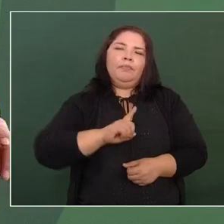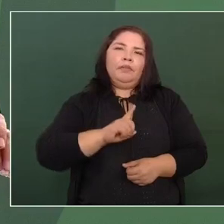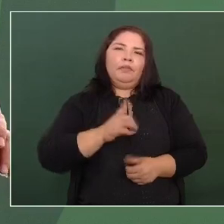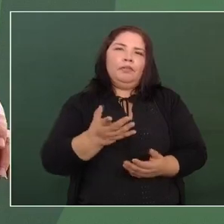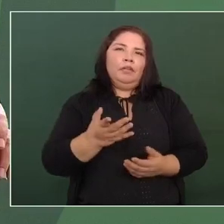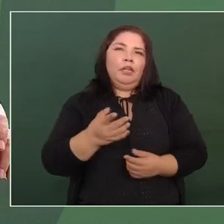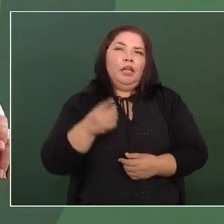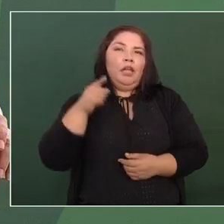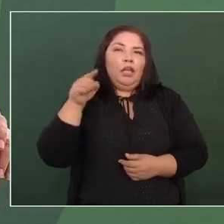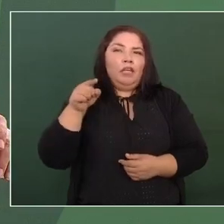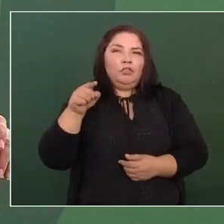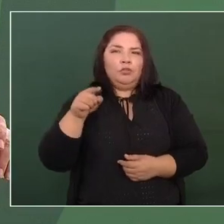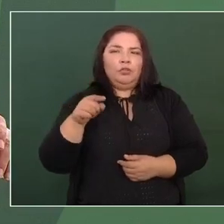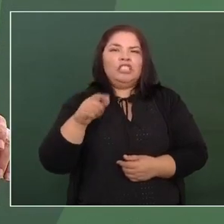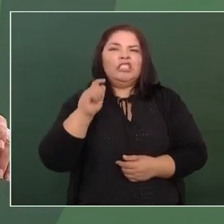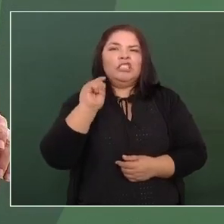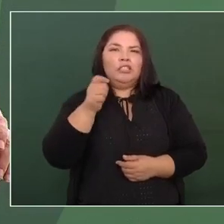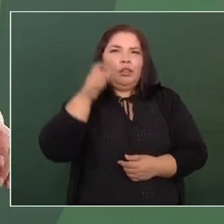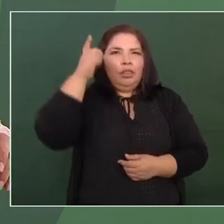Su único Dios